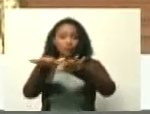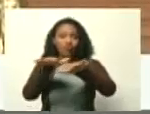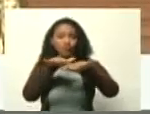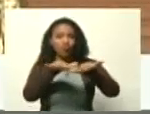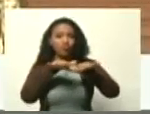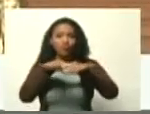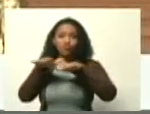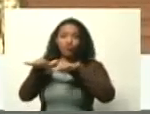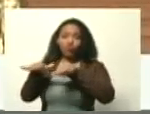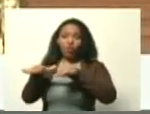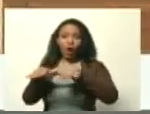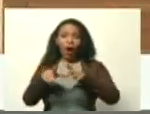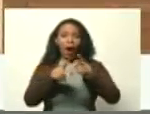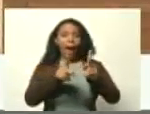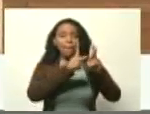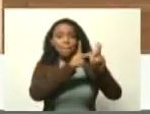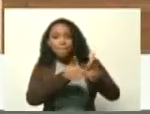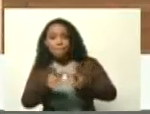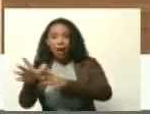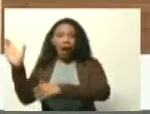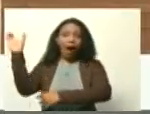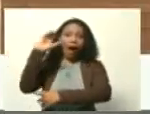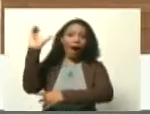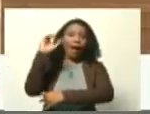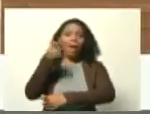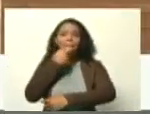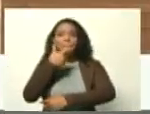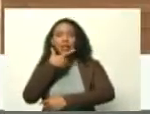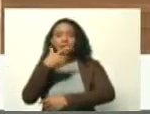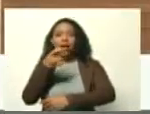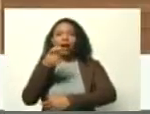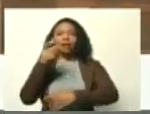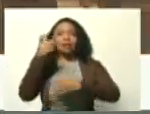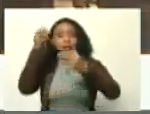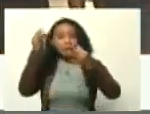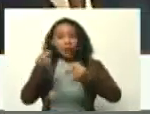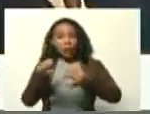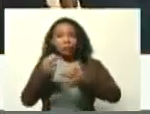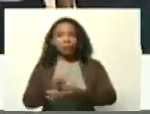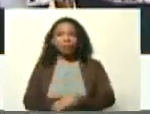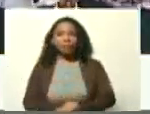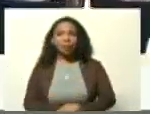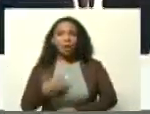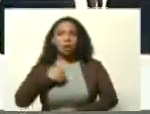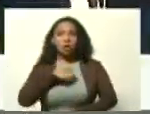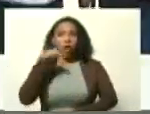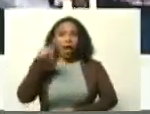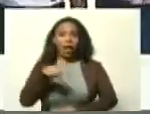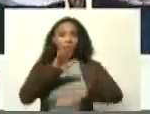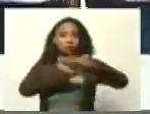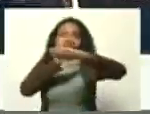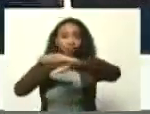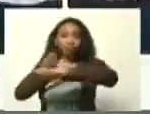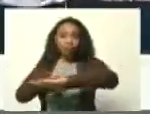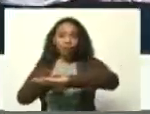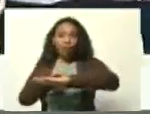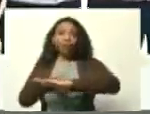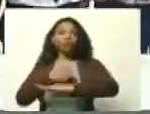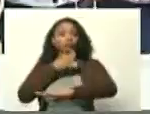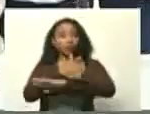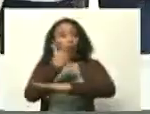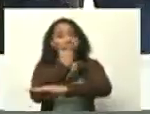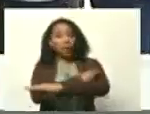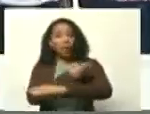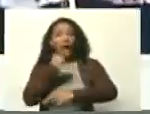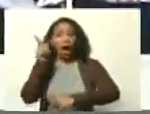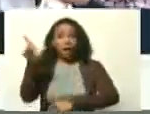arreglada por el Plan Caracas Patriota, bonita y segura. Bueno, estamos aquí. El llamado es a vacunar. ¿Cómo están?